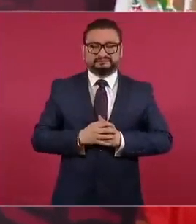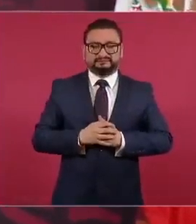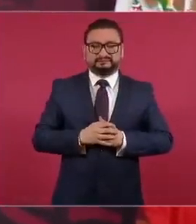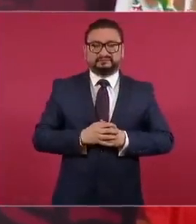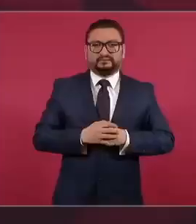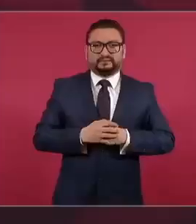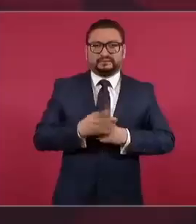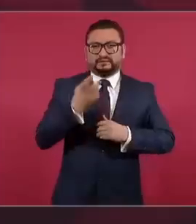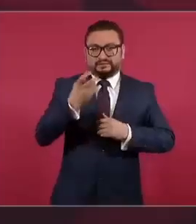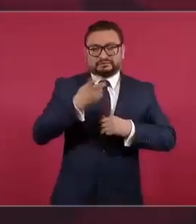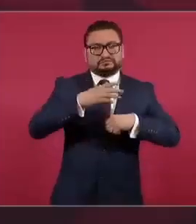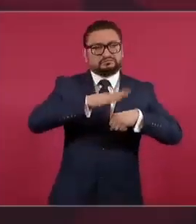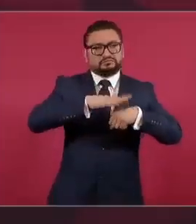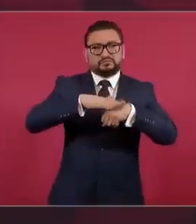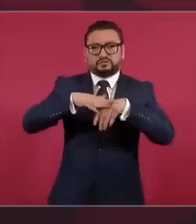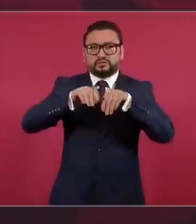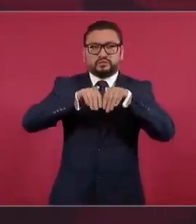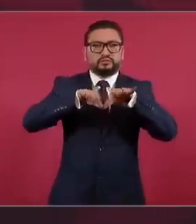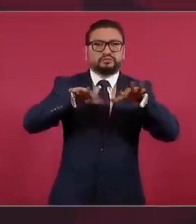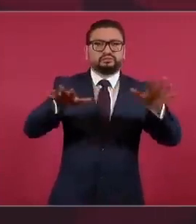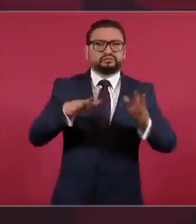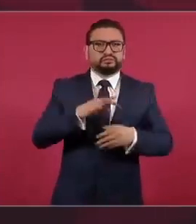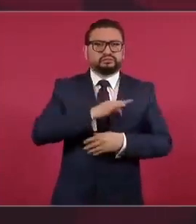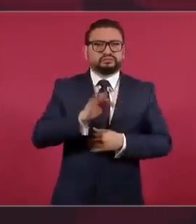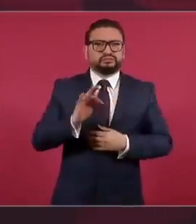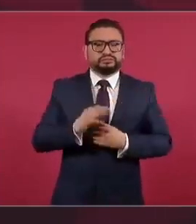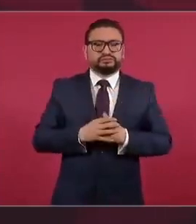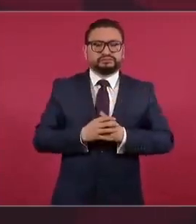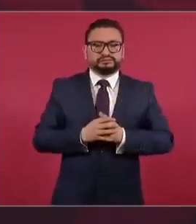con vocación de